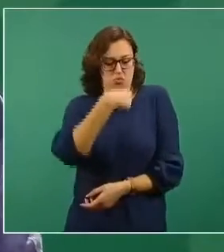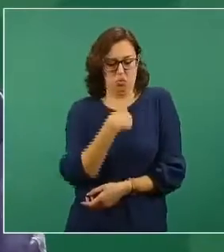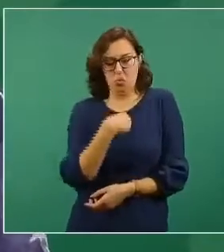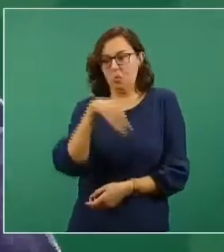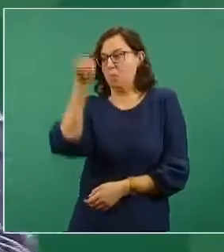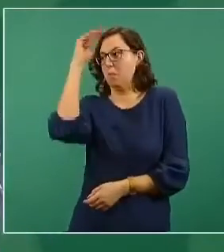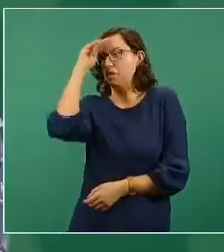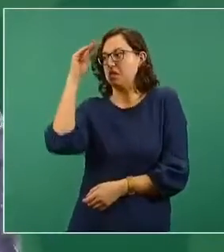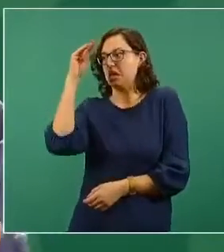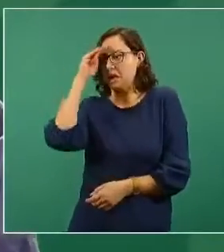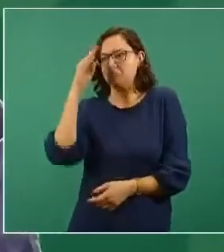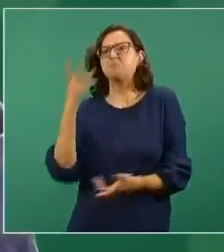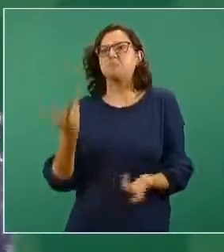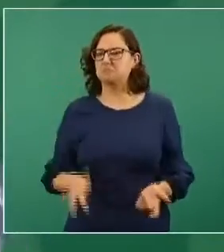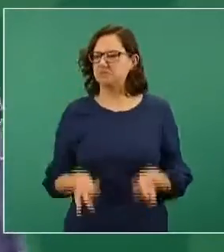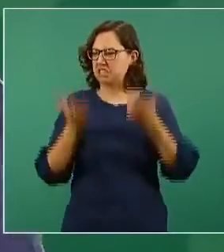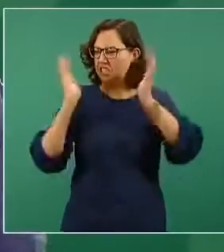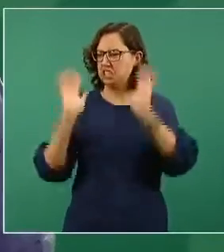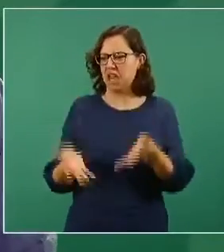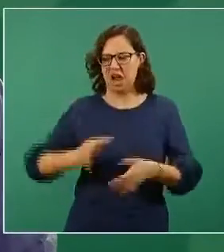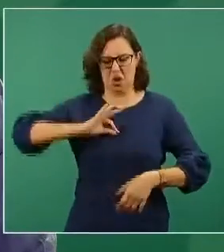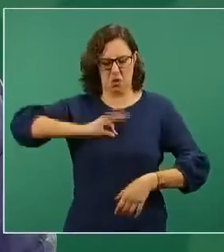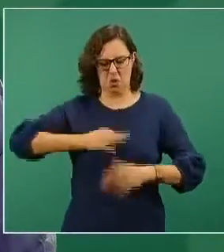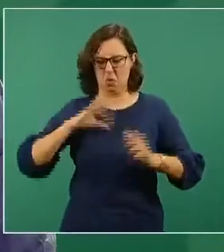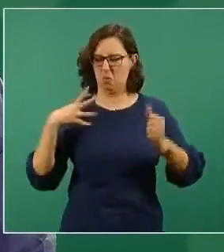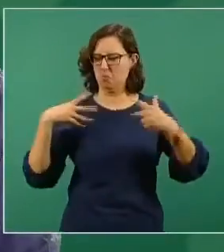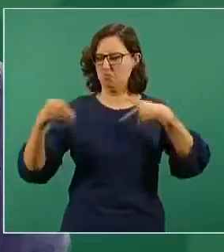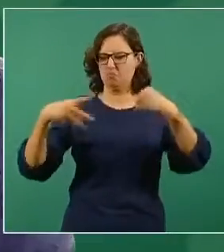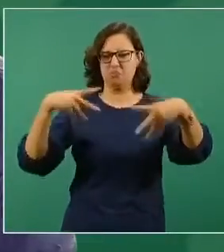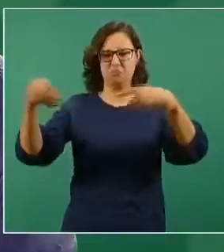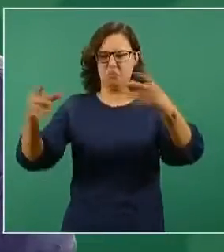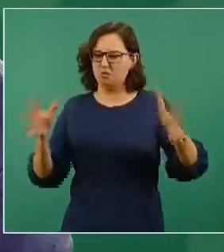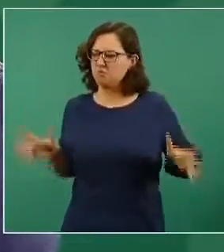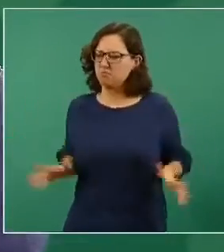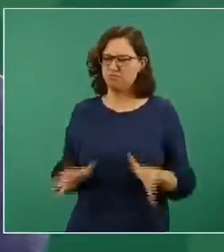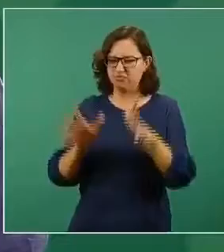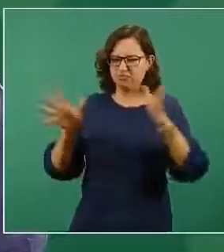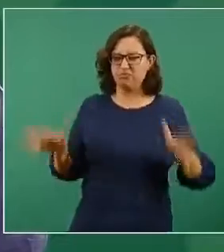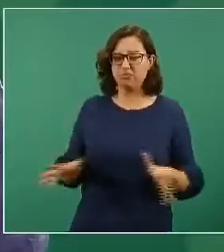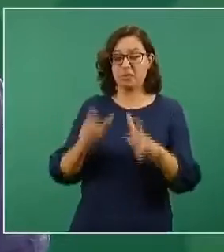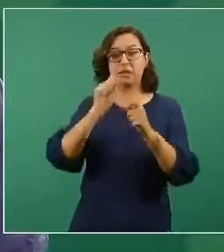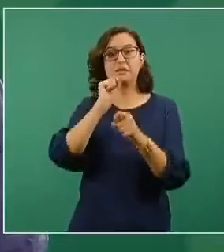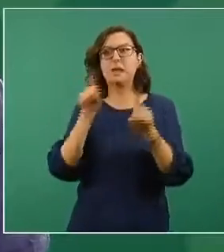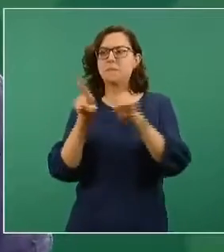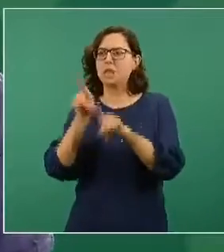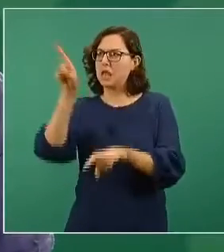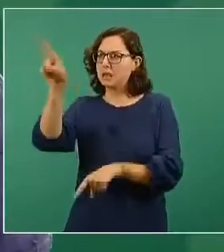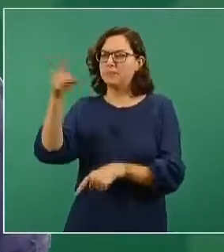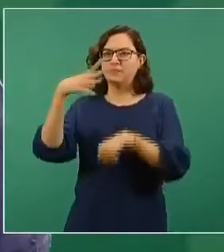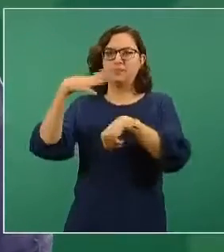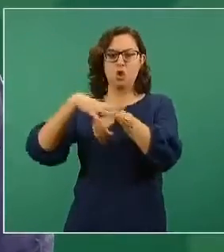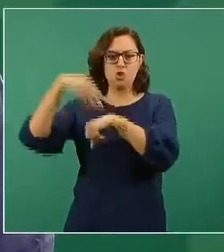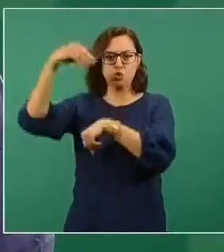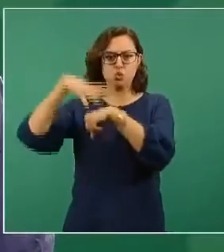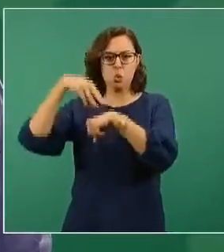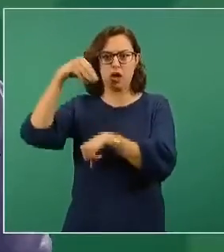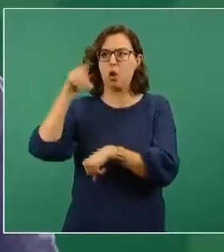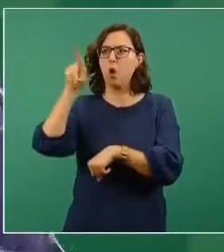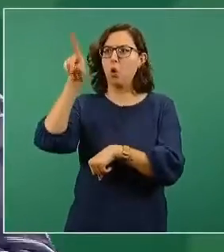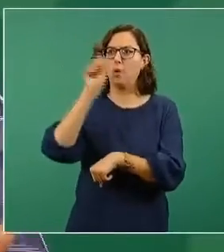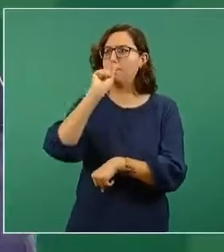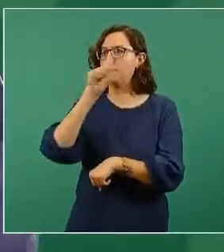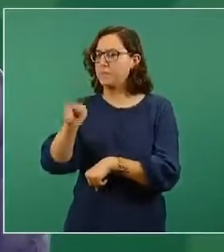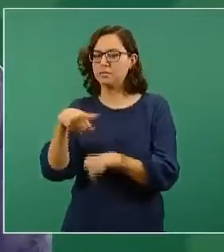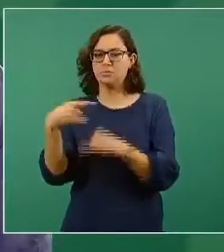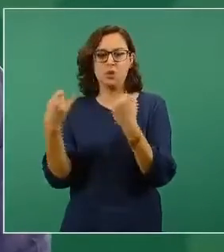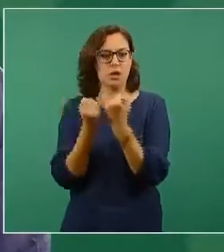un mecanismo de control epidémico. Y difaman, por cierto, a Suecia también, y dicen que el gobierno sueco planteó